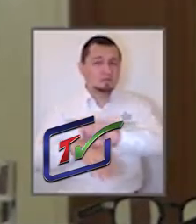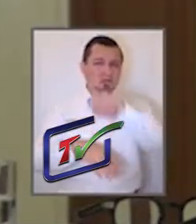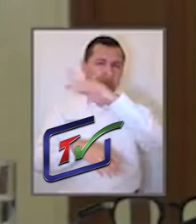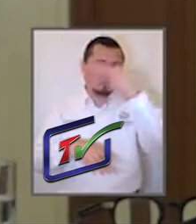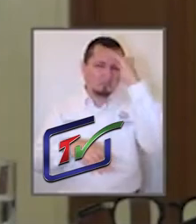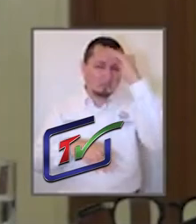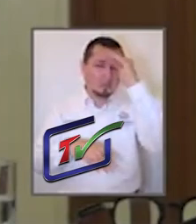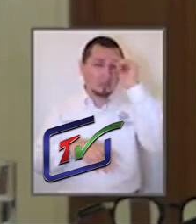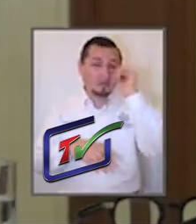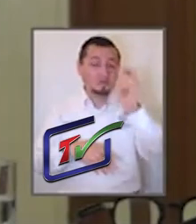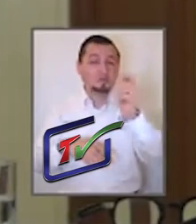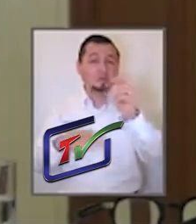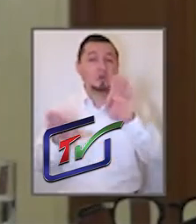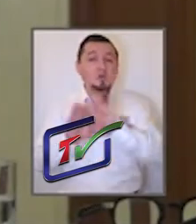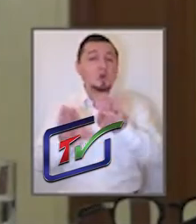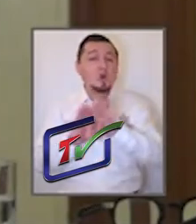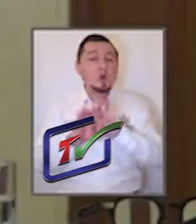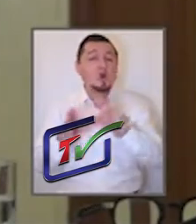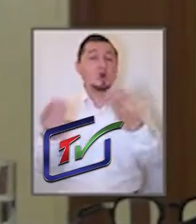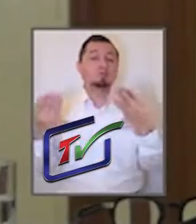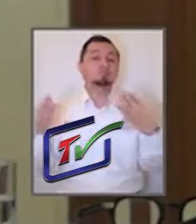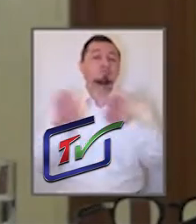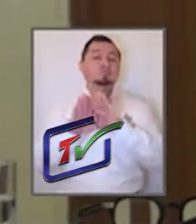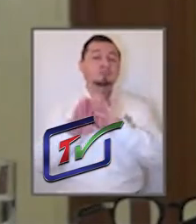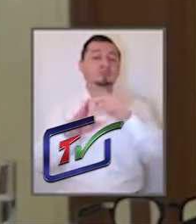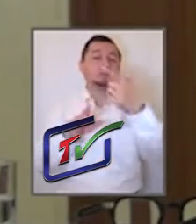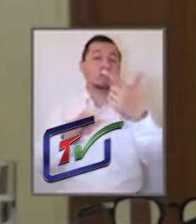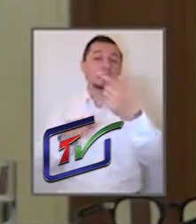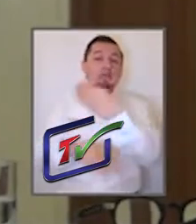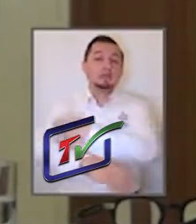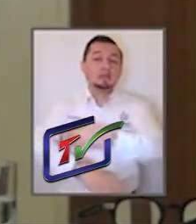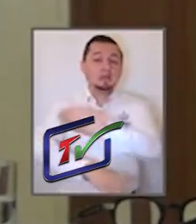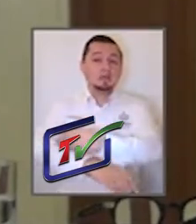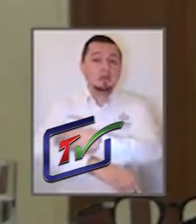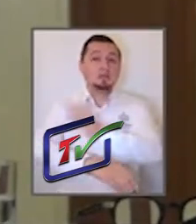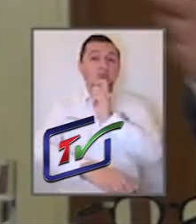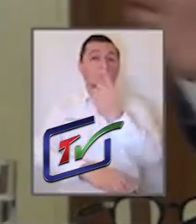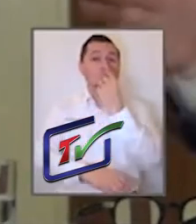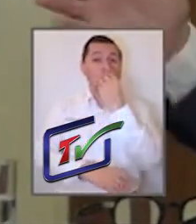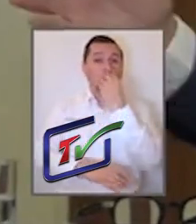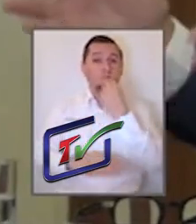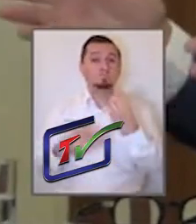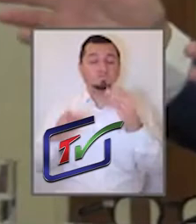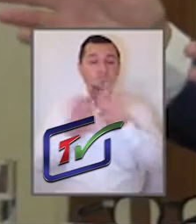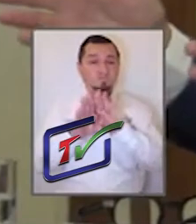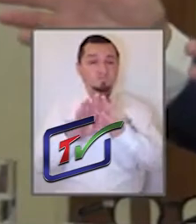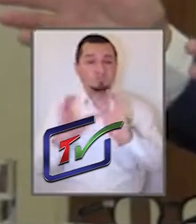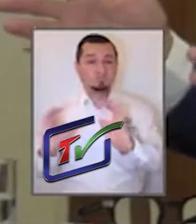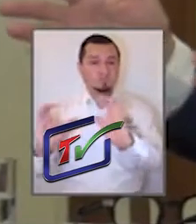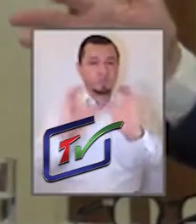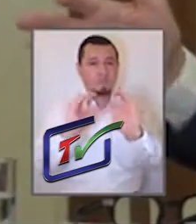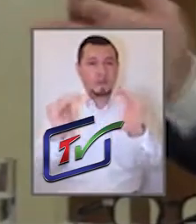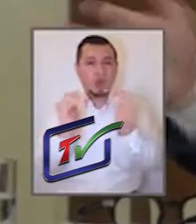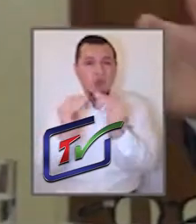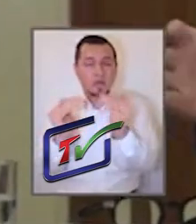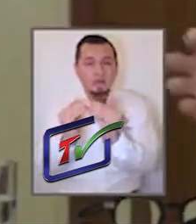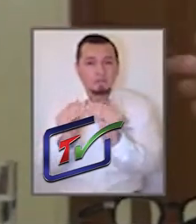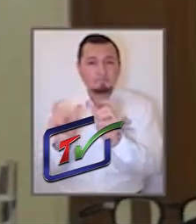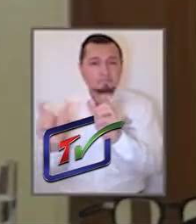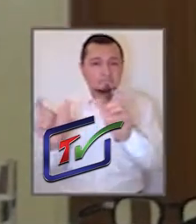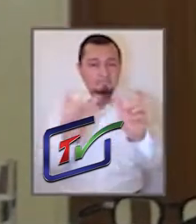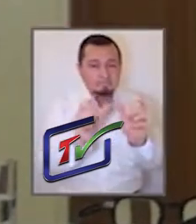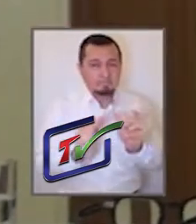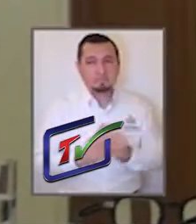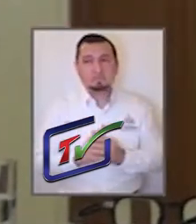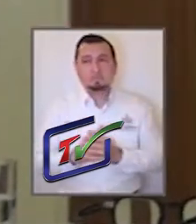simple y sencillamente pensar que los restaurantes, por cerrar a las 7 de la tarde, ahora nuestra policía se va a dedicar a cuidar